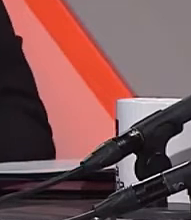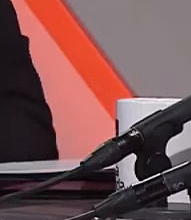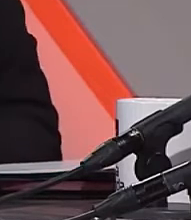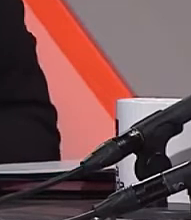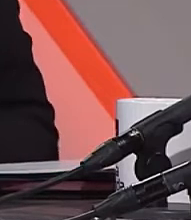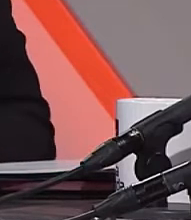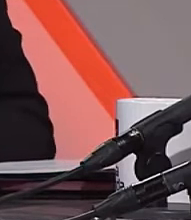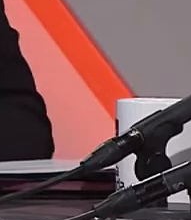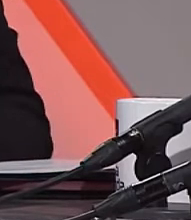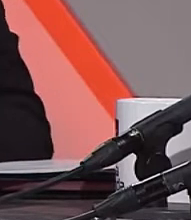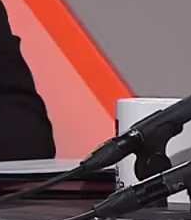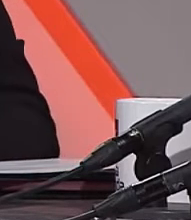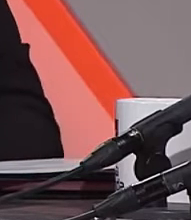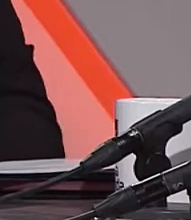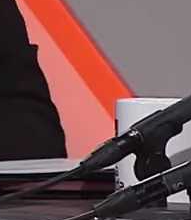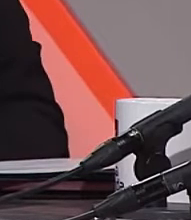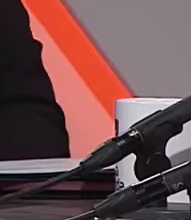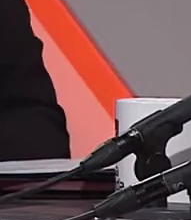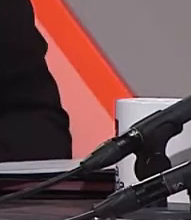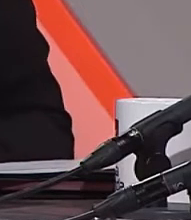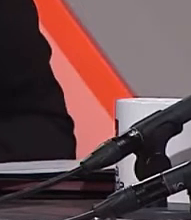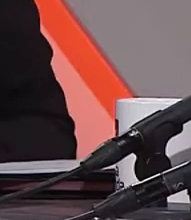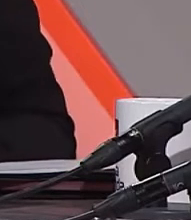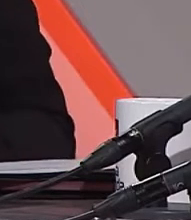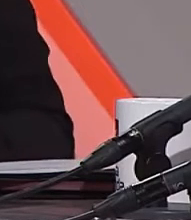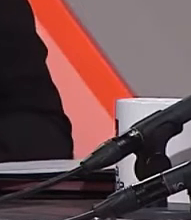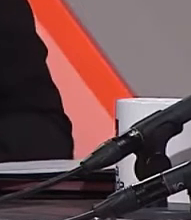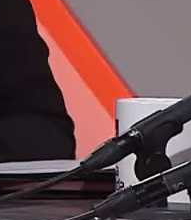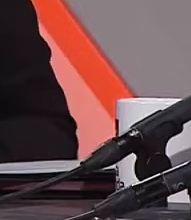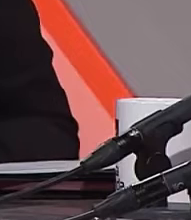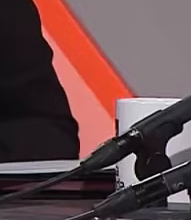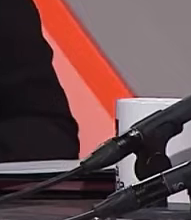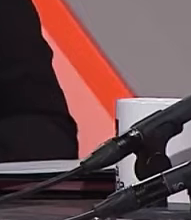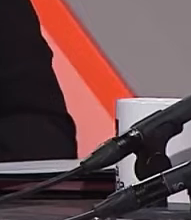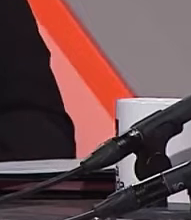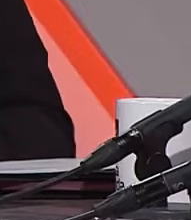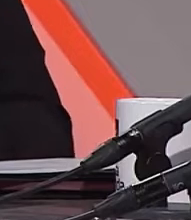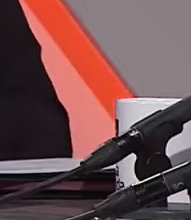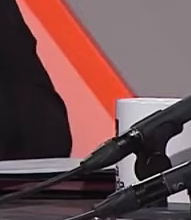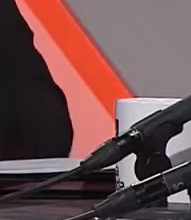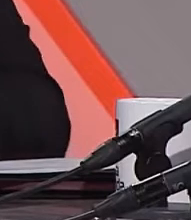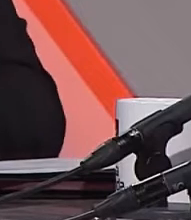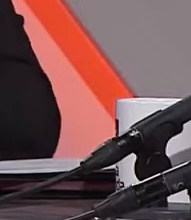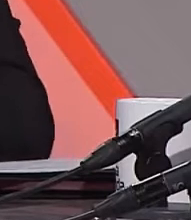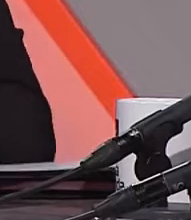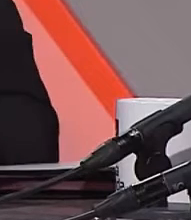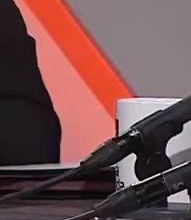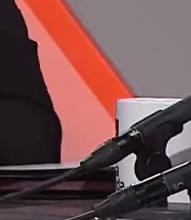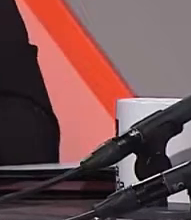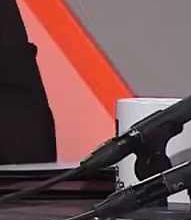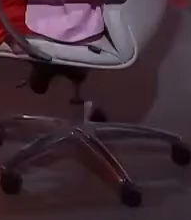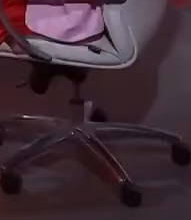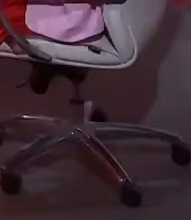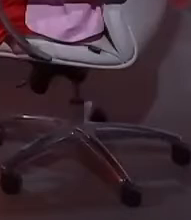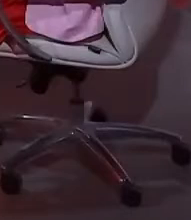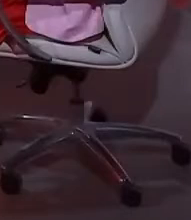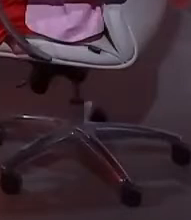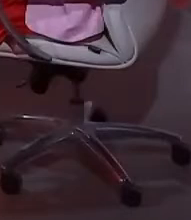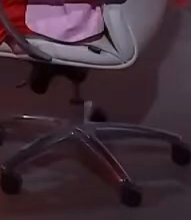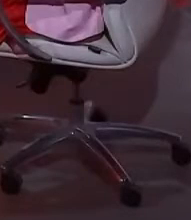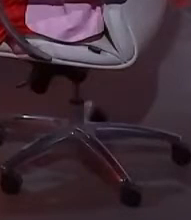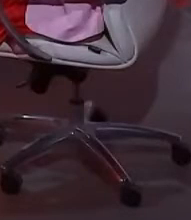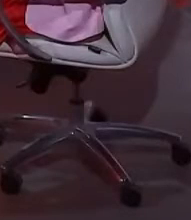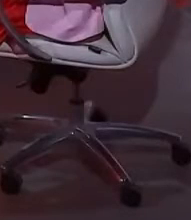el presidente de la Asociación de Hermanos Saiz en Pinar del Río, Yusley, está con nosotros esta tarde. Han estado desde hace mucho tiempo,